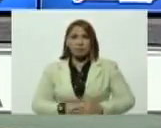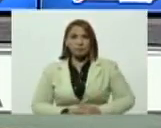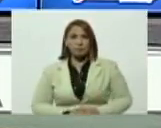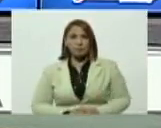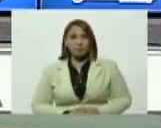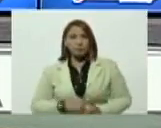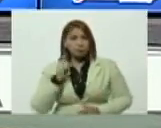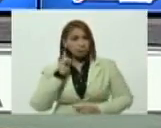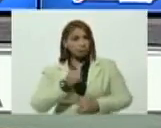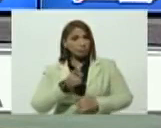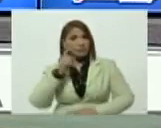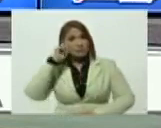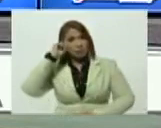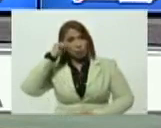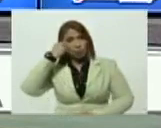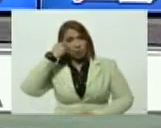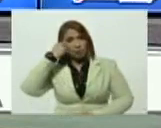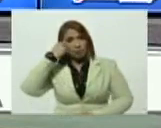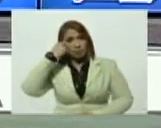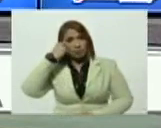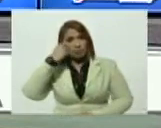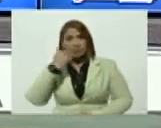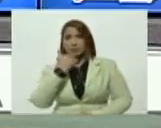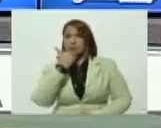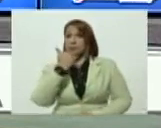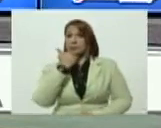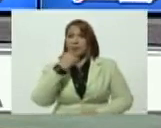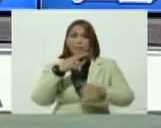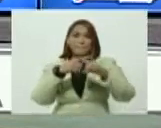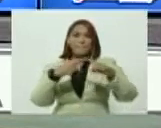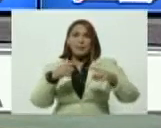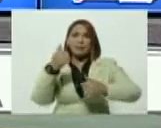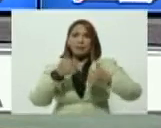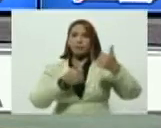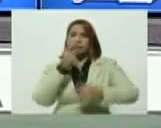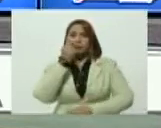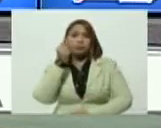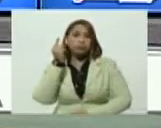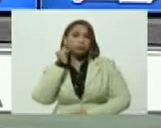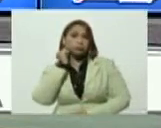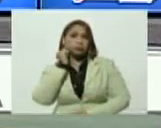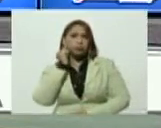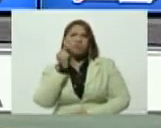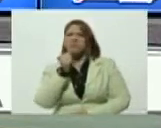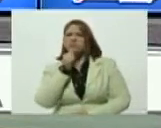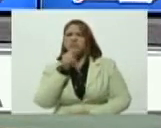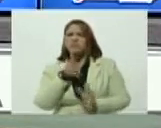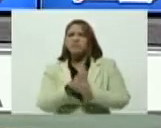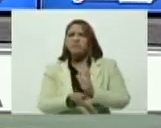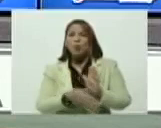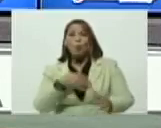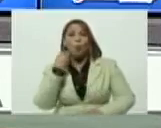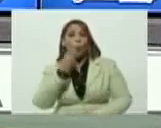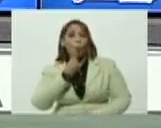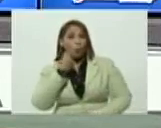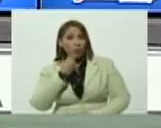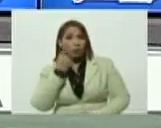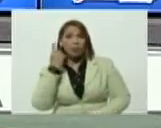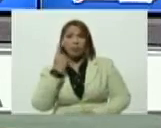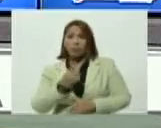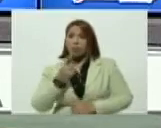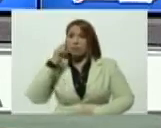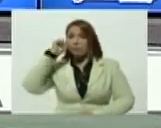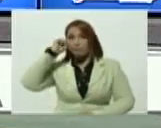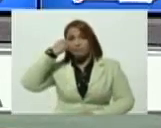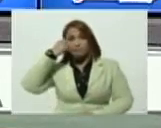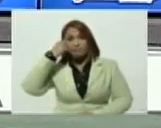hay que recordar que casi la mitad de los candidatos y candidatas eran jóvenes. Y hay que recordar